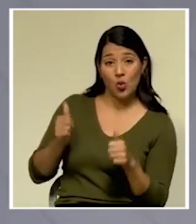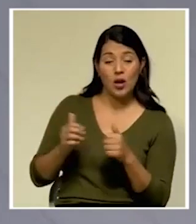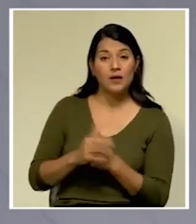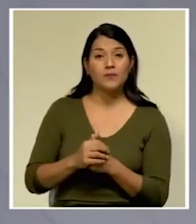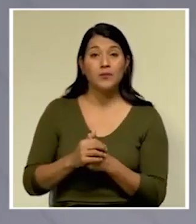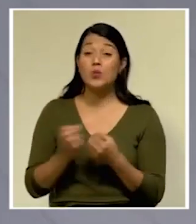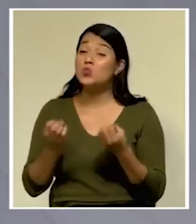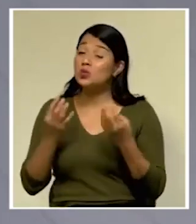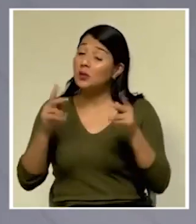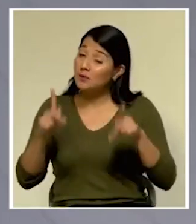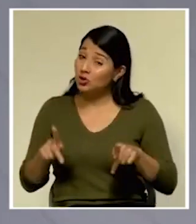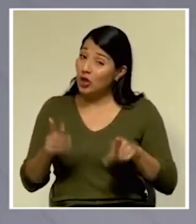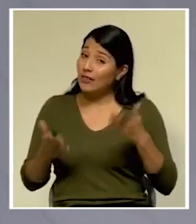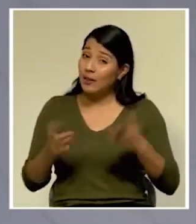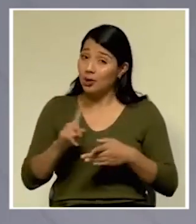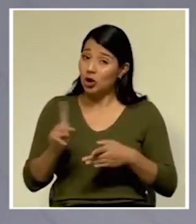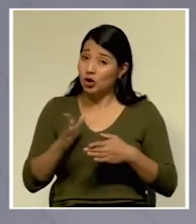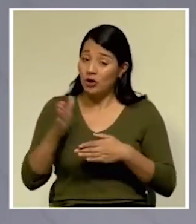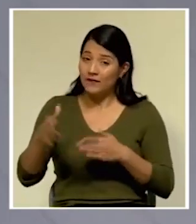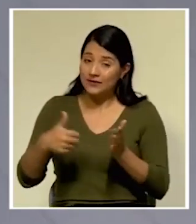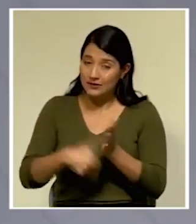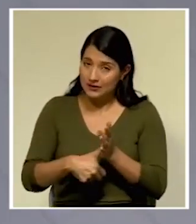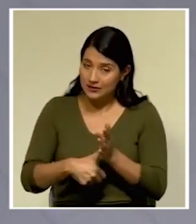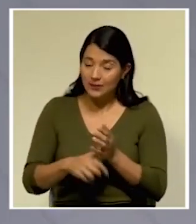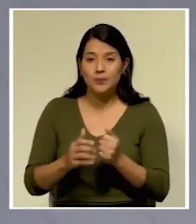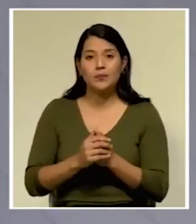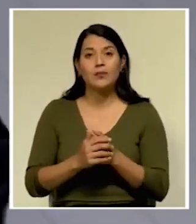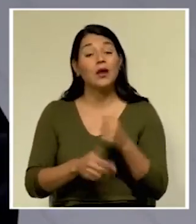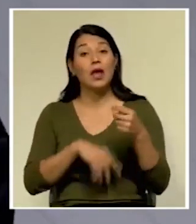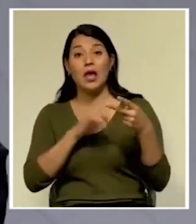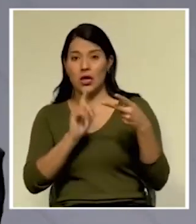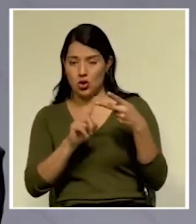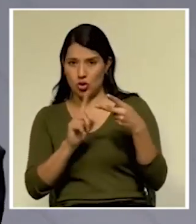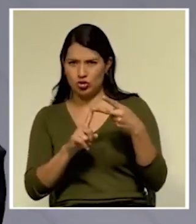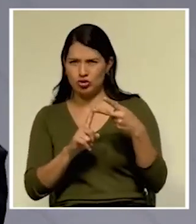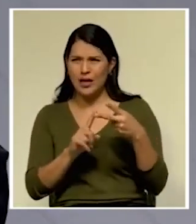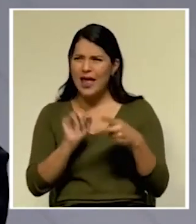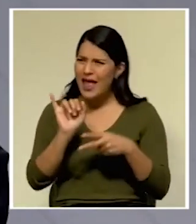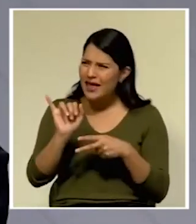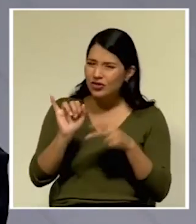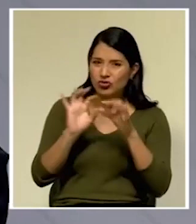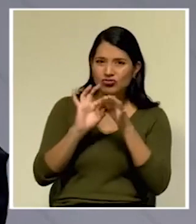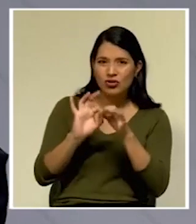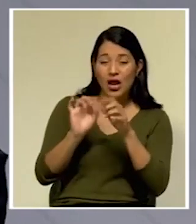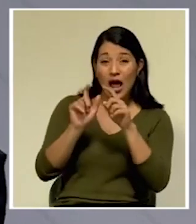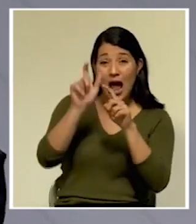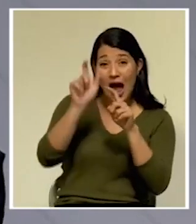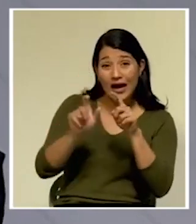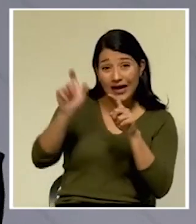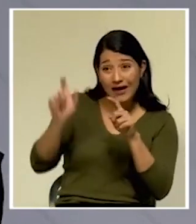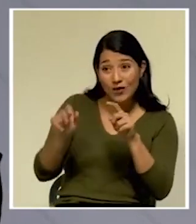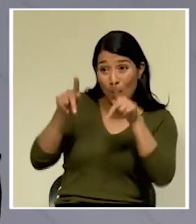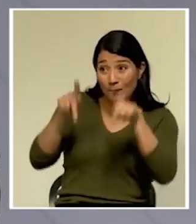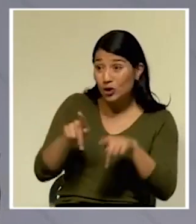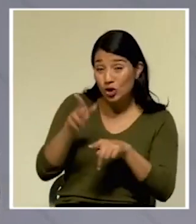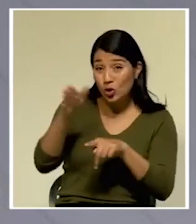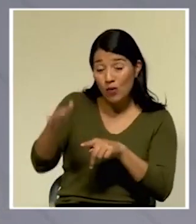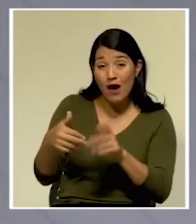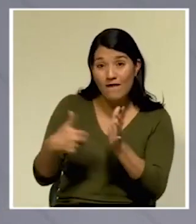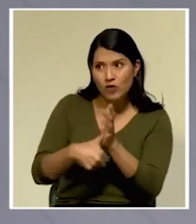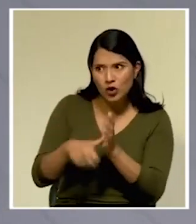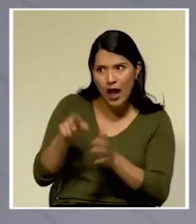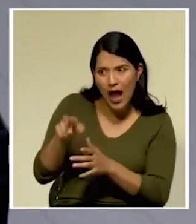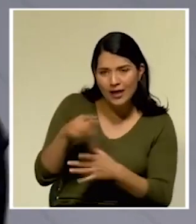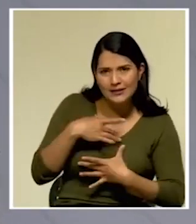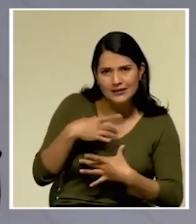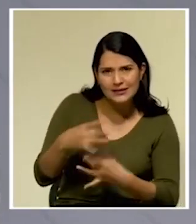las urnas. Número uno. Y número dos, Vilma, esto que estabas señalando con respecto al gráfico de abstencionismo, llama poderosamente la atención que